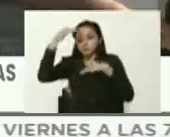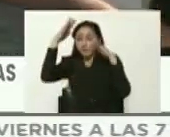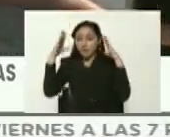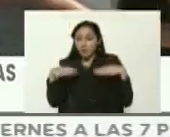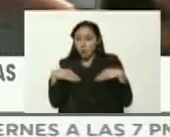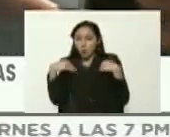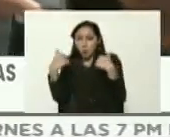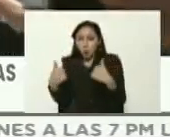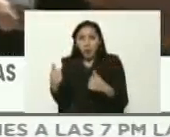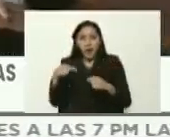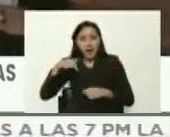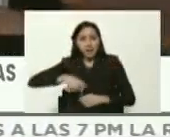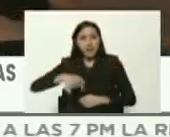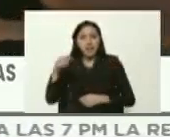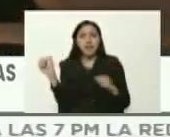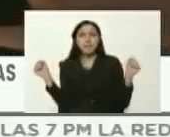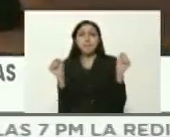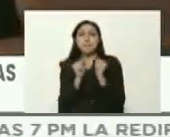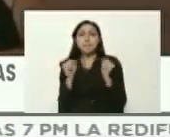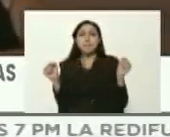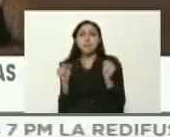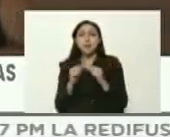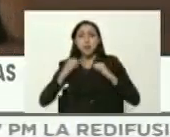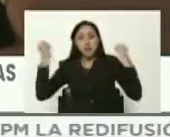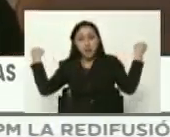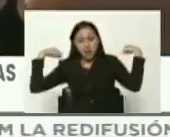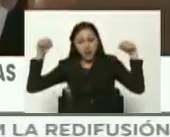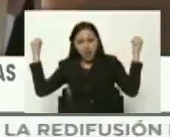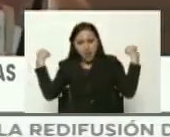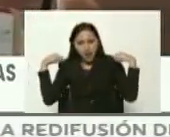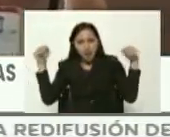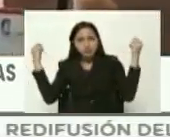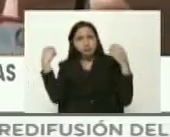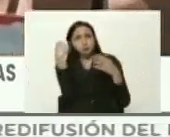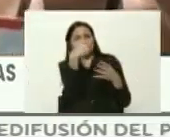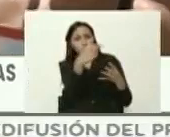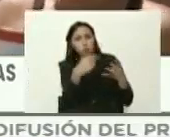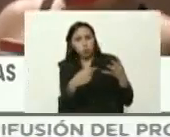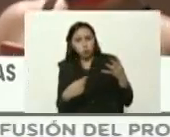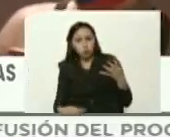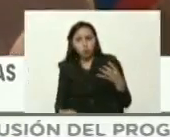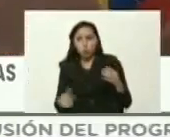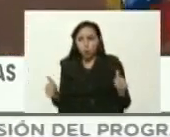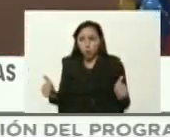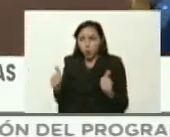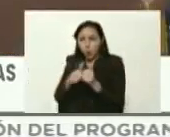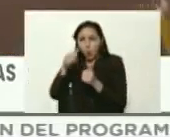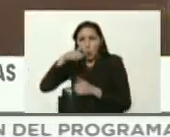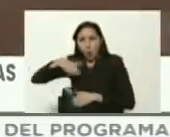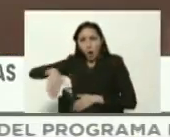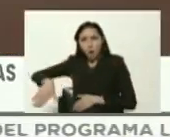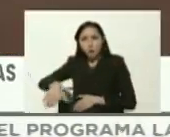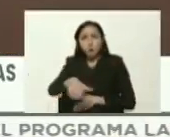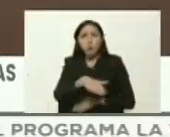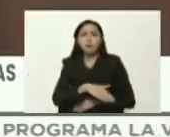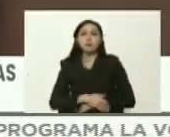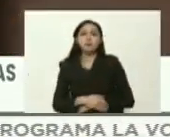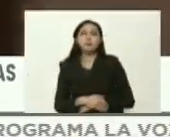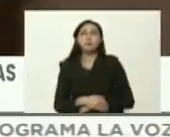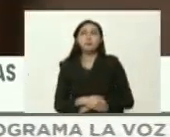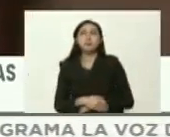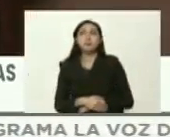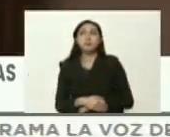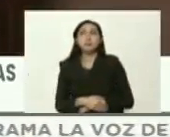tiene el Estado Mérida para la rehabilitación, para terapias, para acompañar a nuestro pueblo. Y por supuesto, de